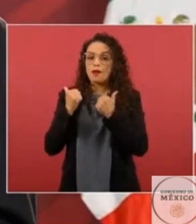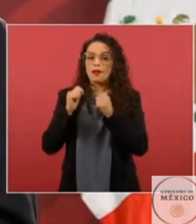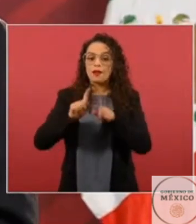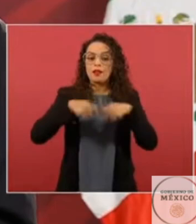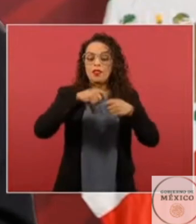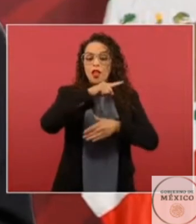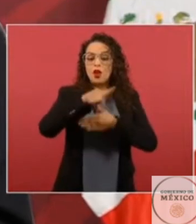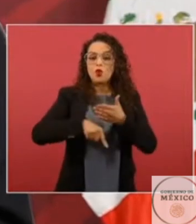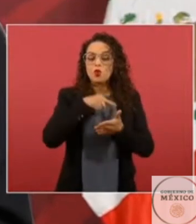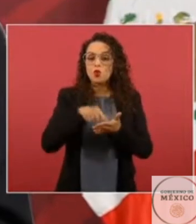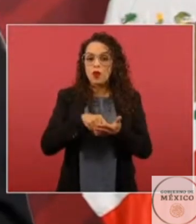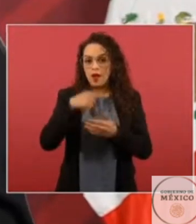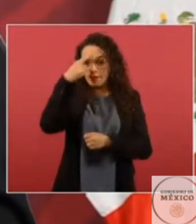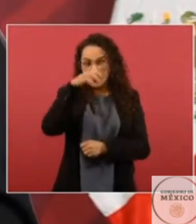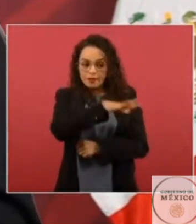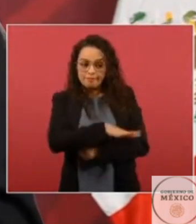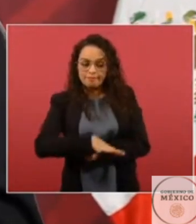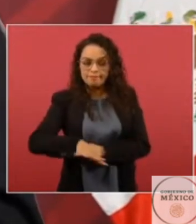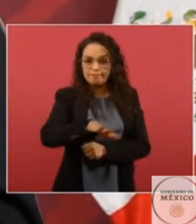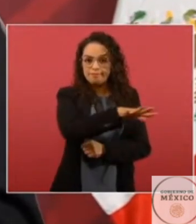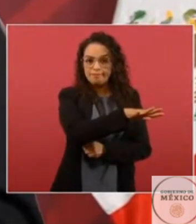y si solicitaban 10,000